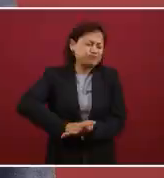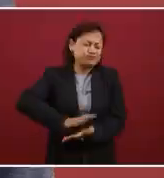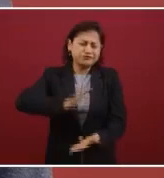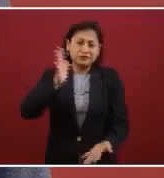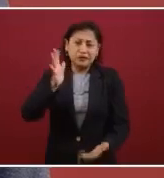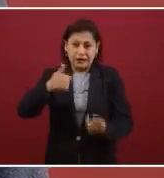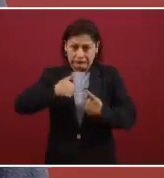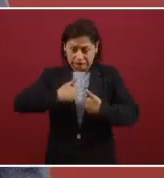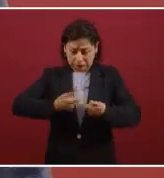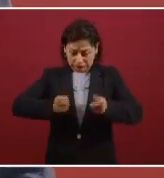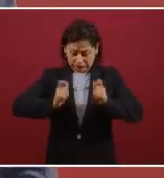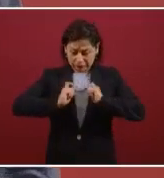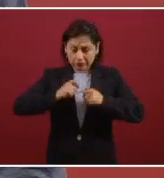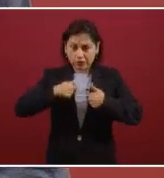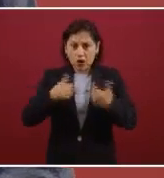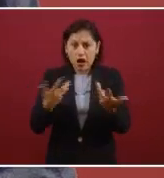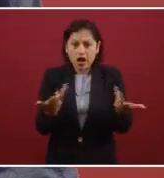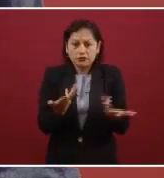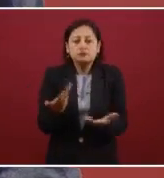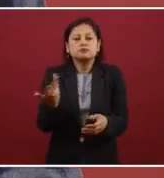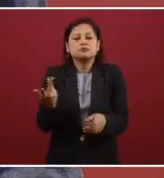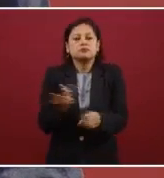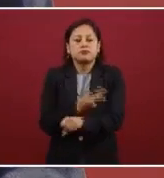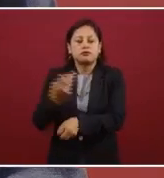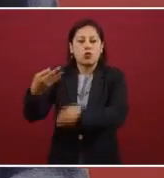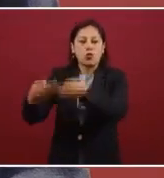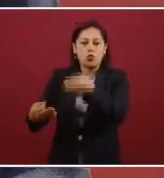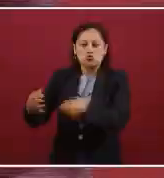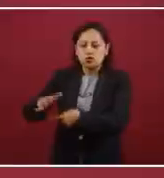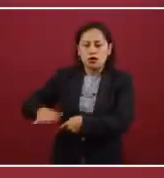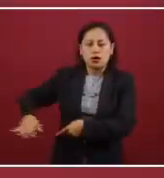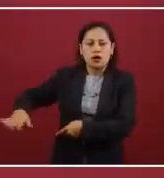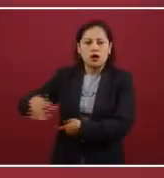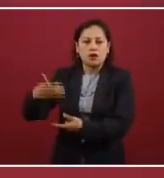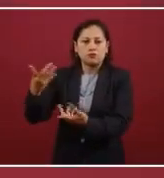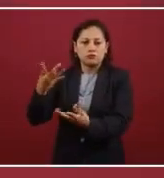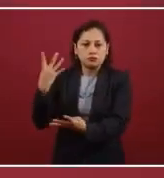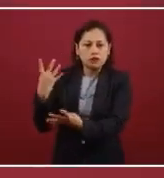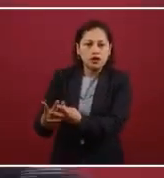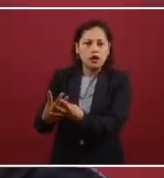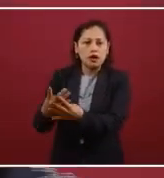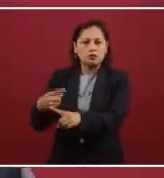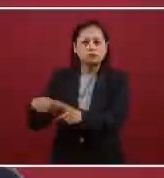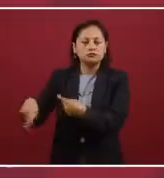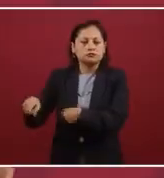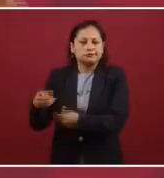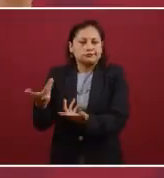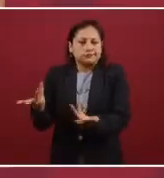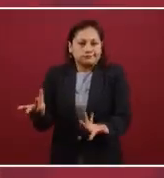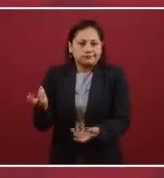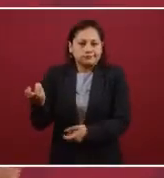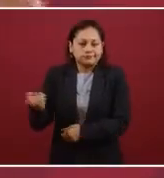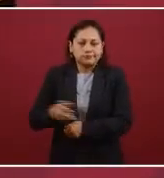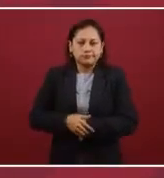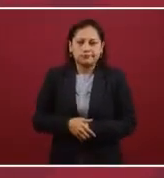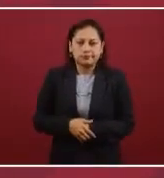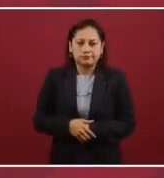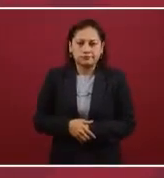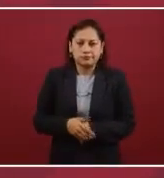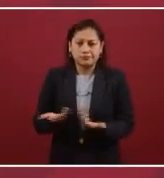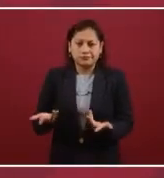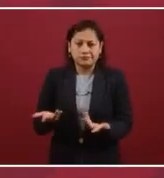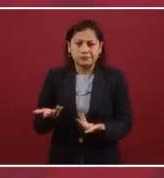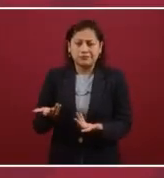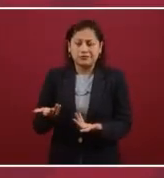juzgados suficientes, cárceles, y estaríamos dedicados a eso.